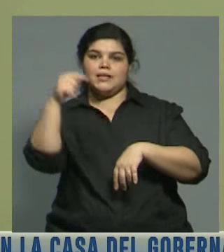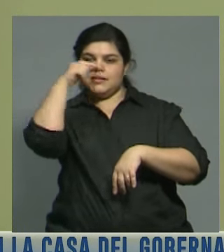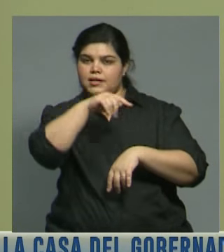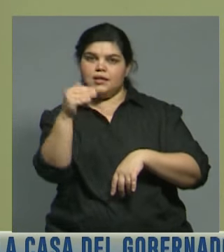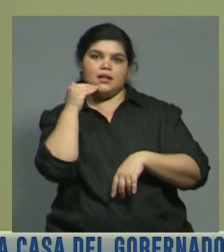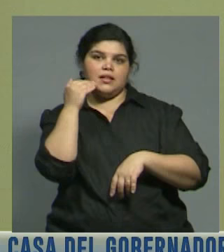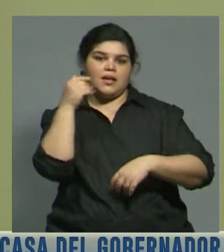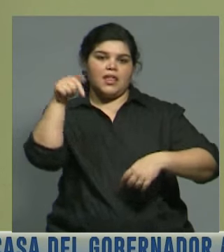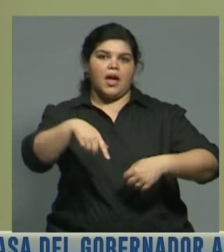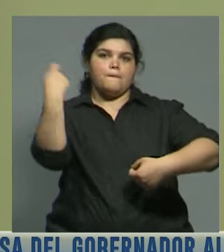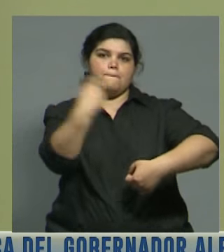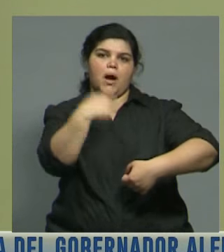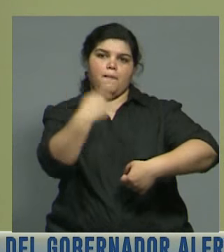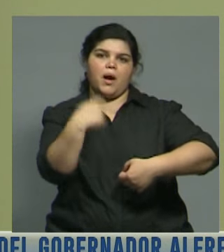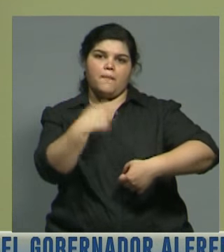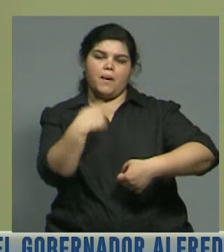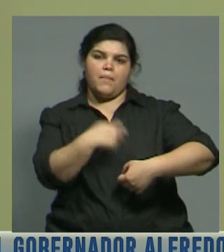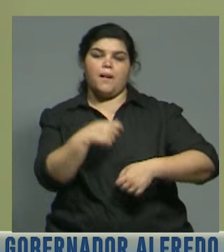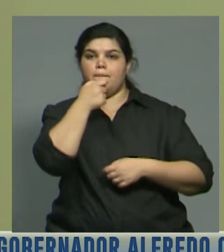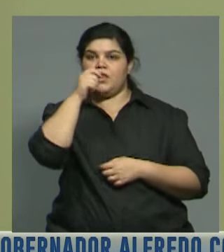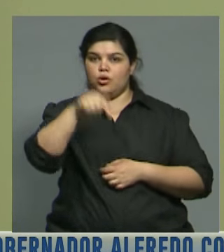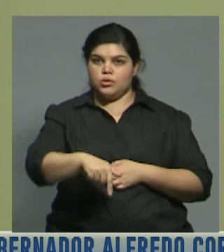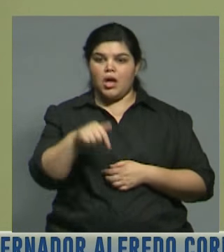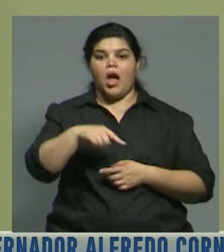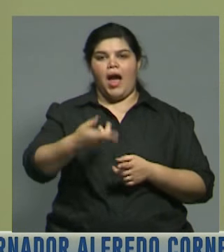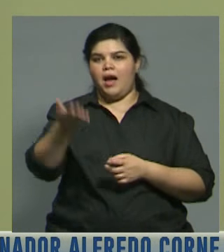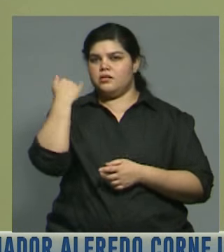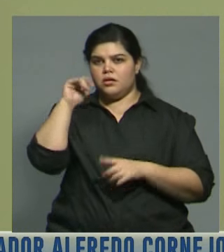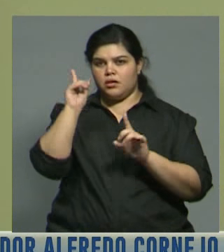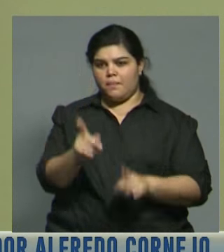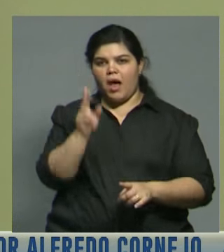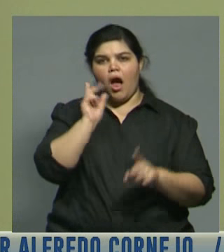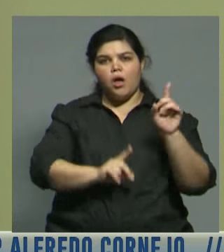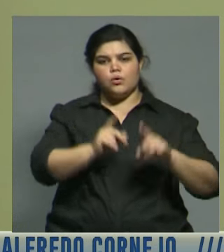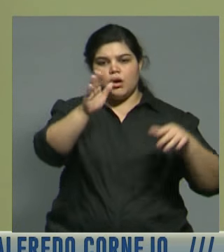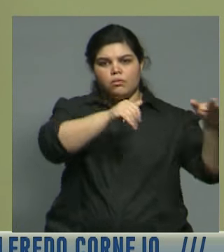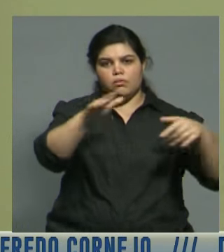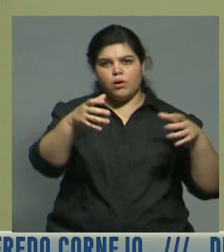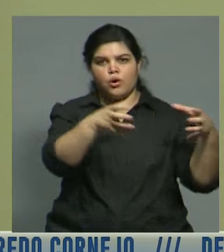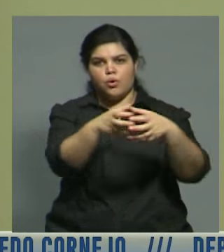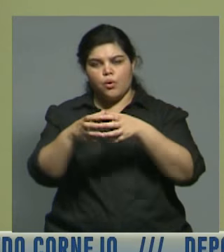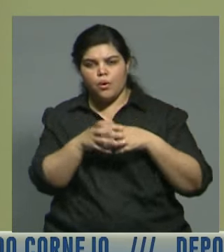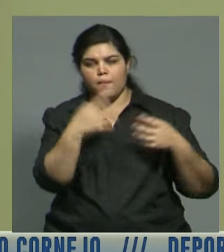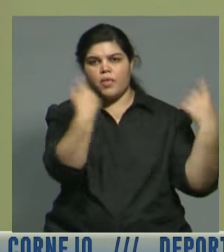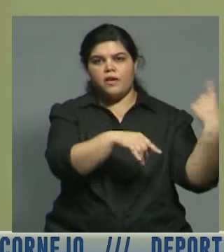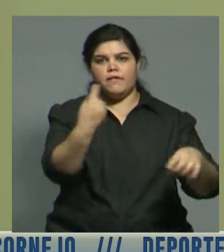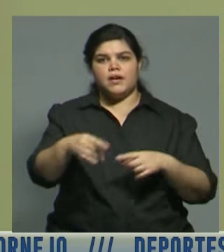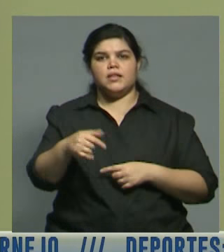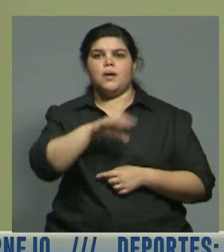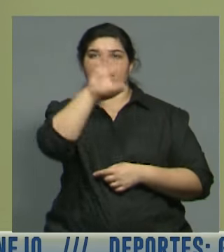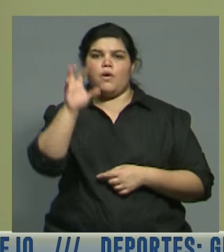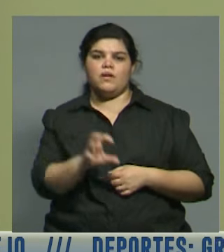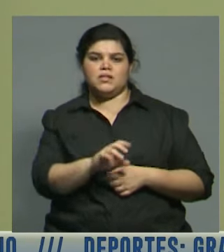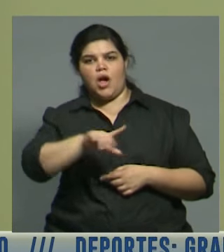un cacerolazo aquí en Mendoza. En la jornada de ayer también pudimos ver algunas convocatorias, no solo en nuestra provincia, sino en otras provincias